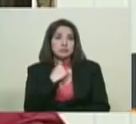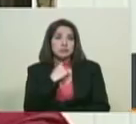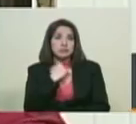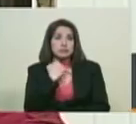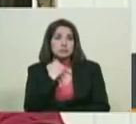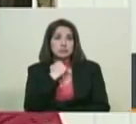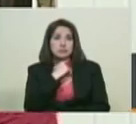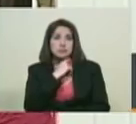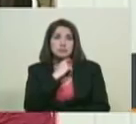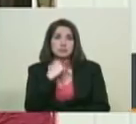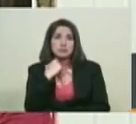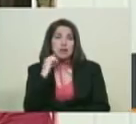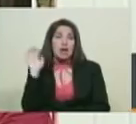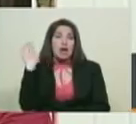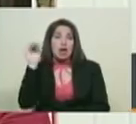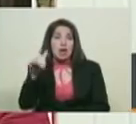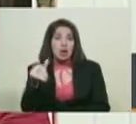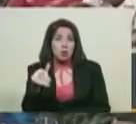Aragua.